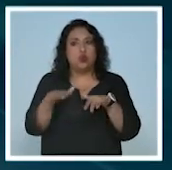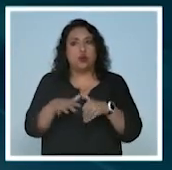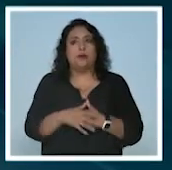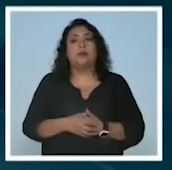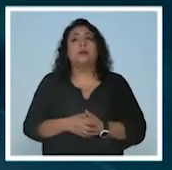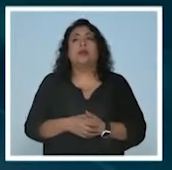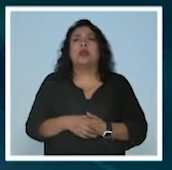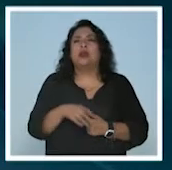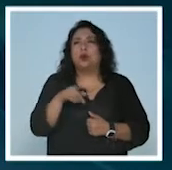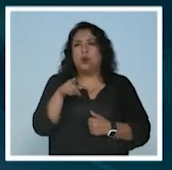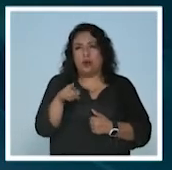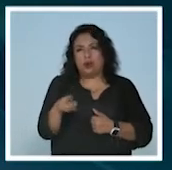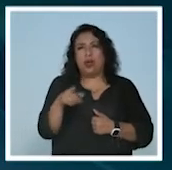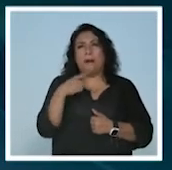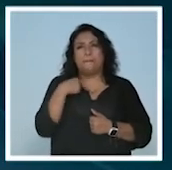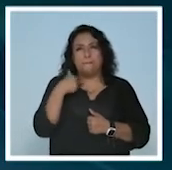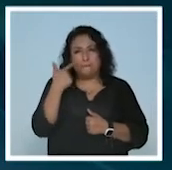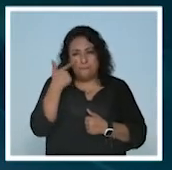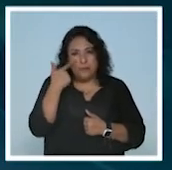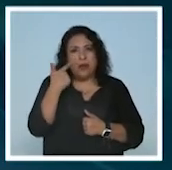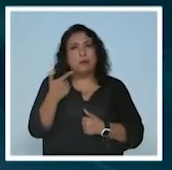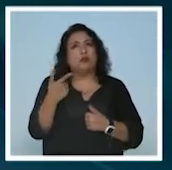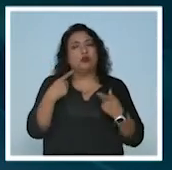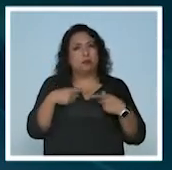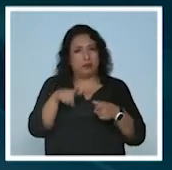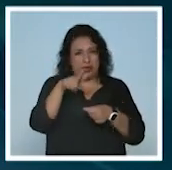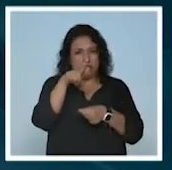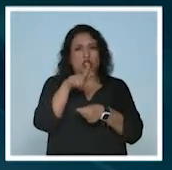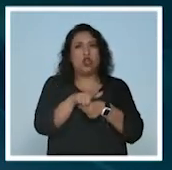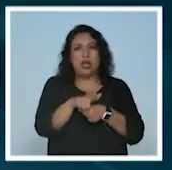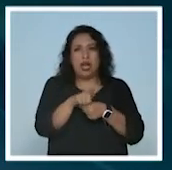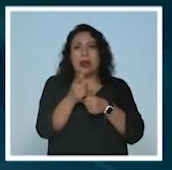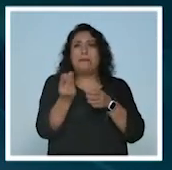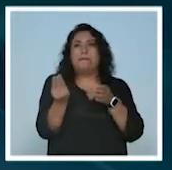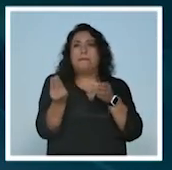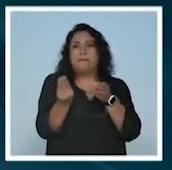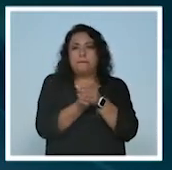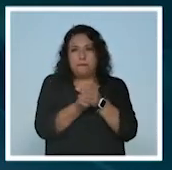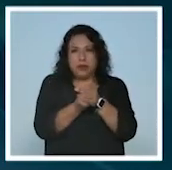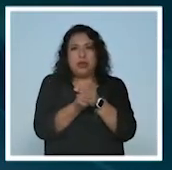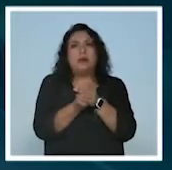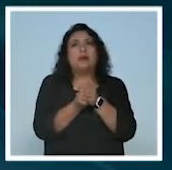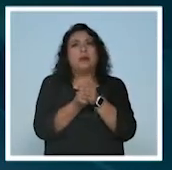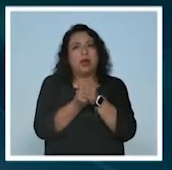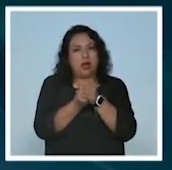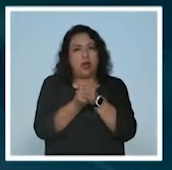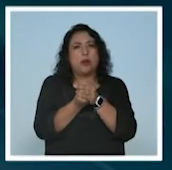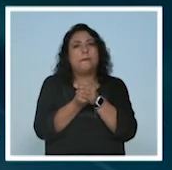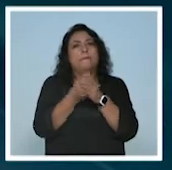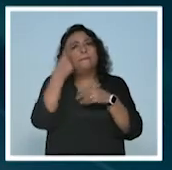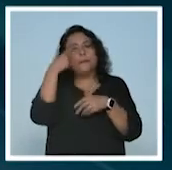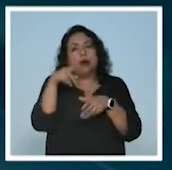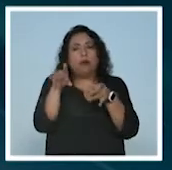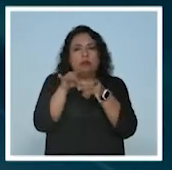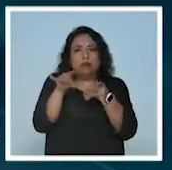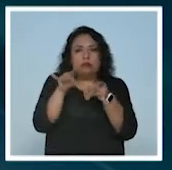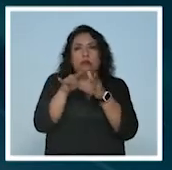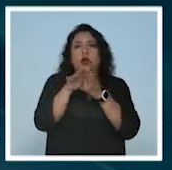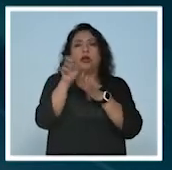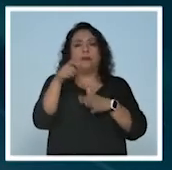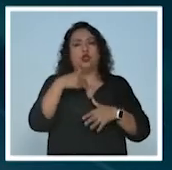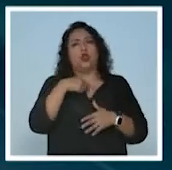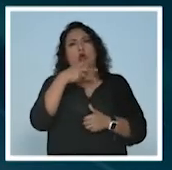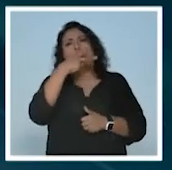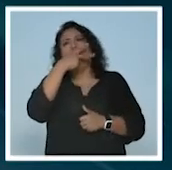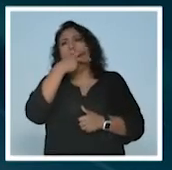bueno, haces algunas revelaciones muy personales, muy íntimas, dignas de un diván. Por ejemplo, dices, soy un hombre